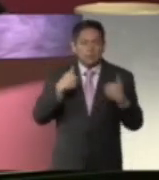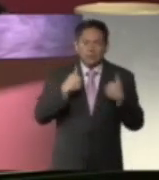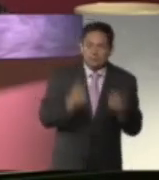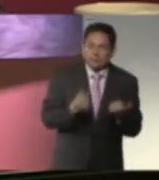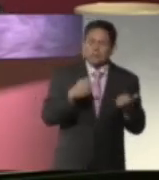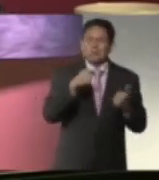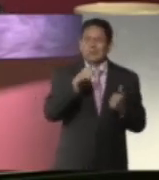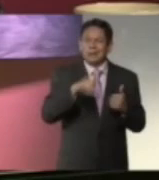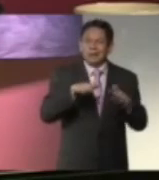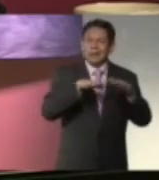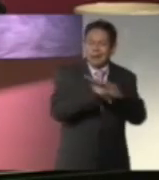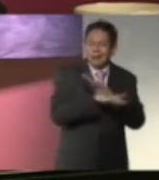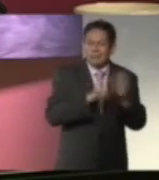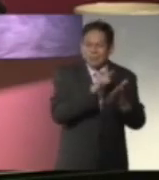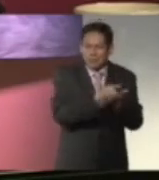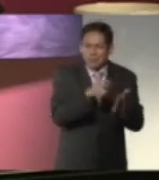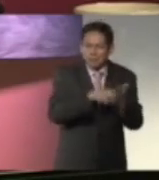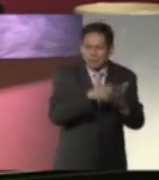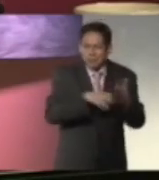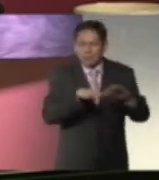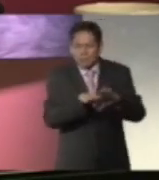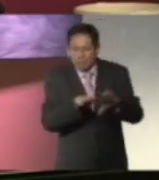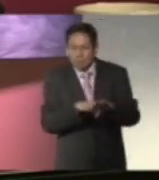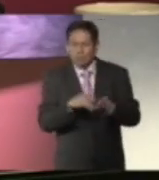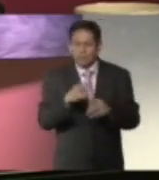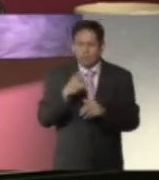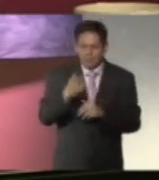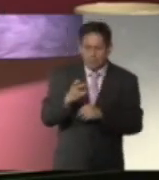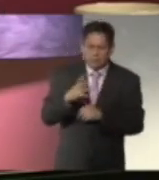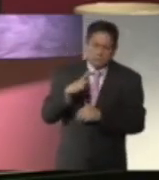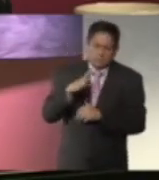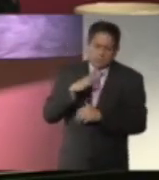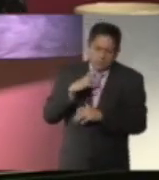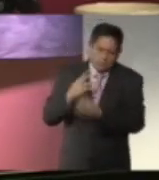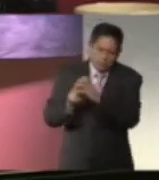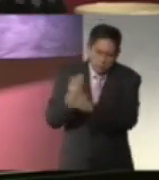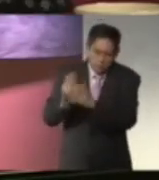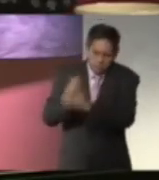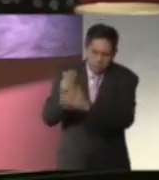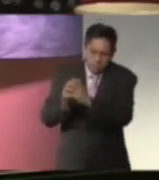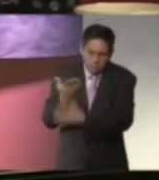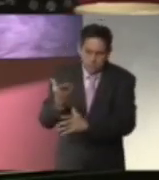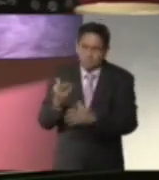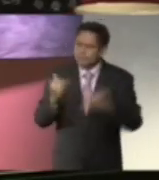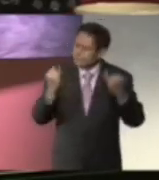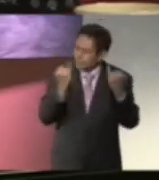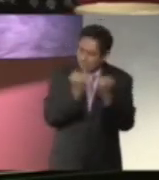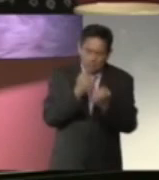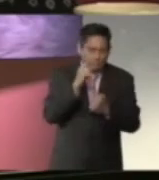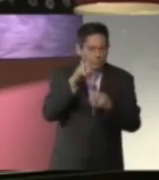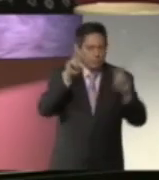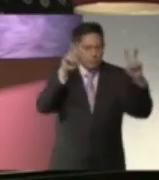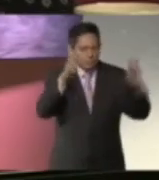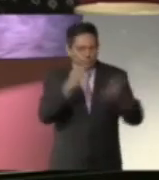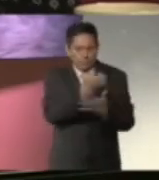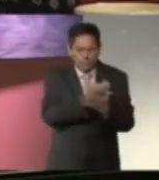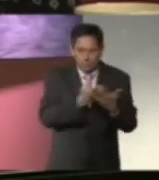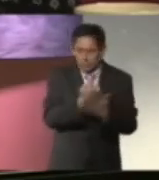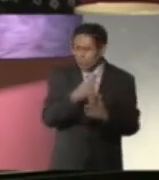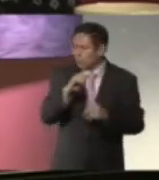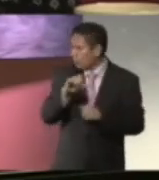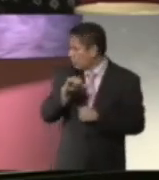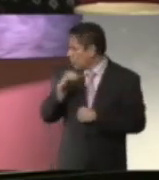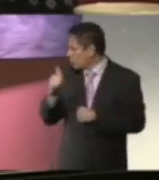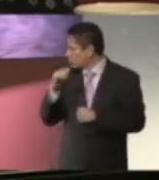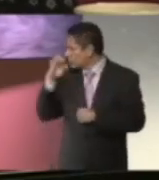en el derecho y en las actividades de la abogacía, ¿no? Igual en la economía, yo creo que igual en muchas otras ciencias